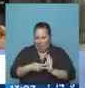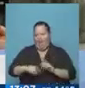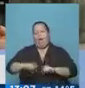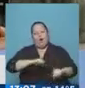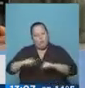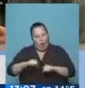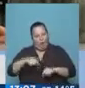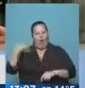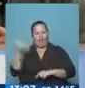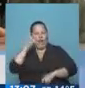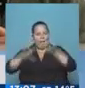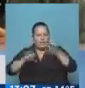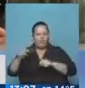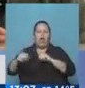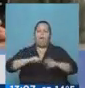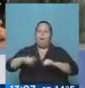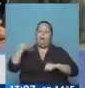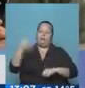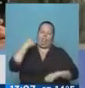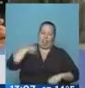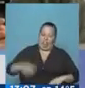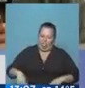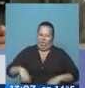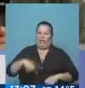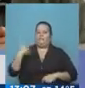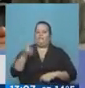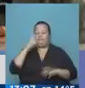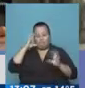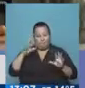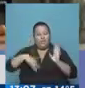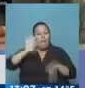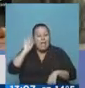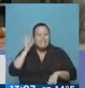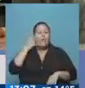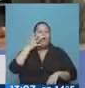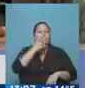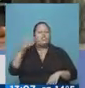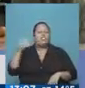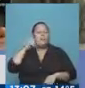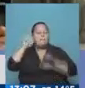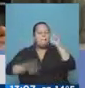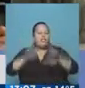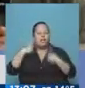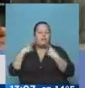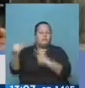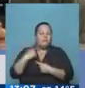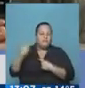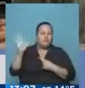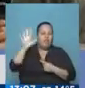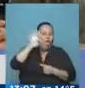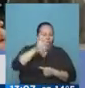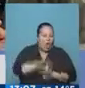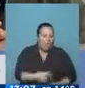provocar zozobra social para provocar desánimo en los recordemos son más de 400.000 pasajeros que cotidianamente